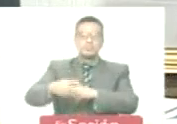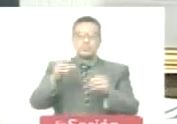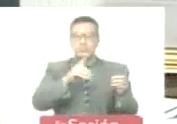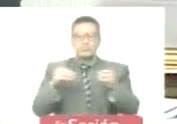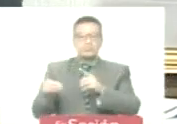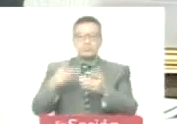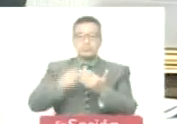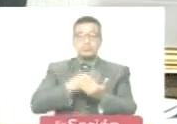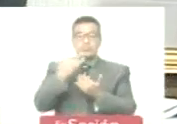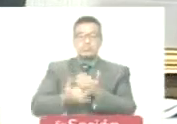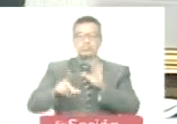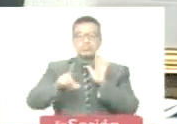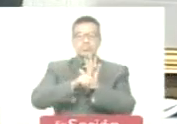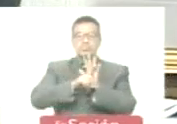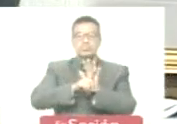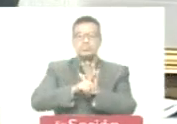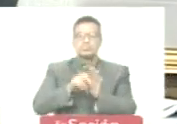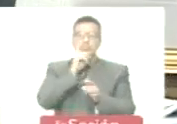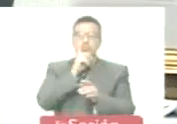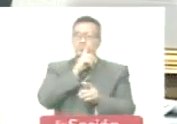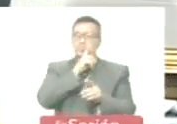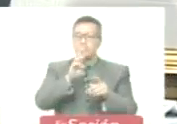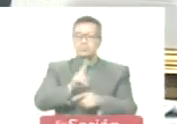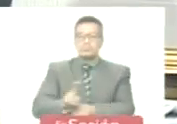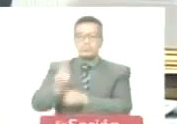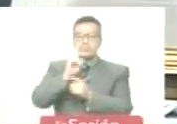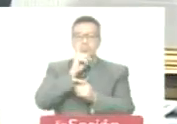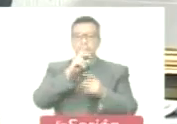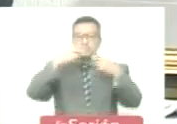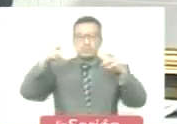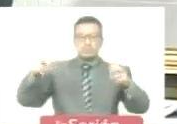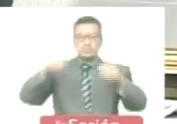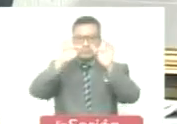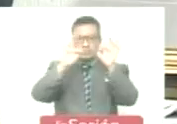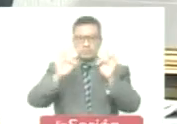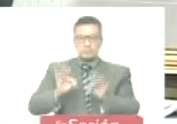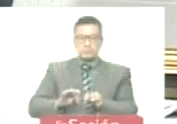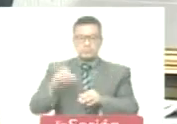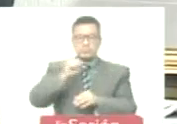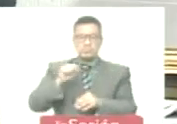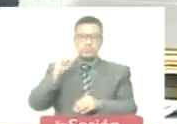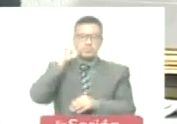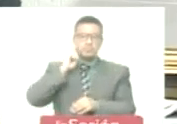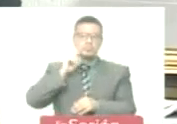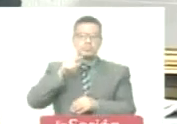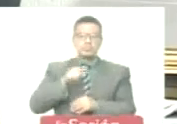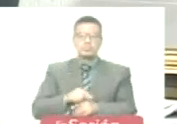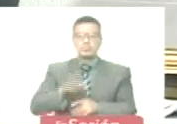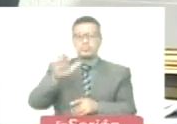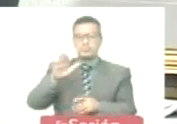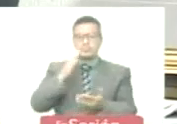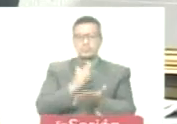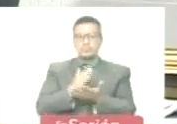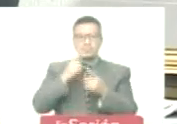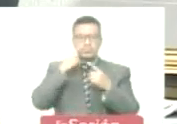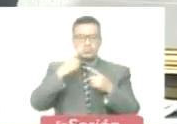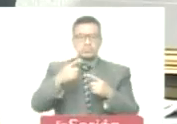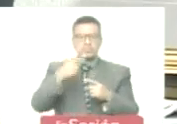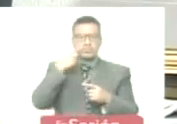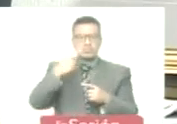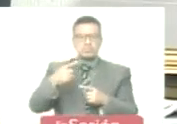un proyecto de ley que regule el nombre, el uso del nombre, títulos y efigie del libertador Simón Bolívar, sírvanse a manifestarlo con la señal de